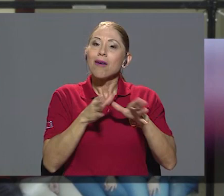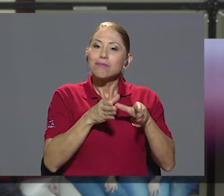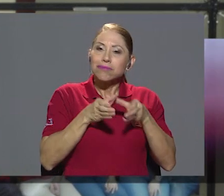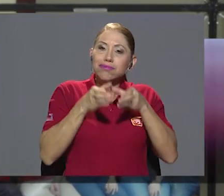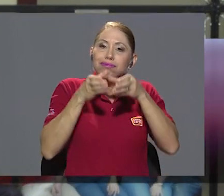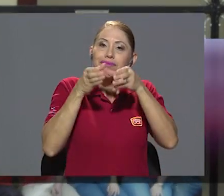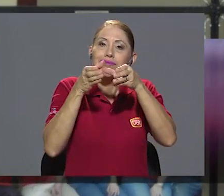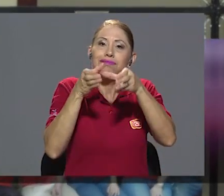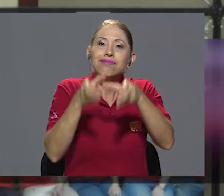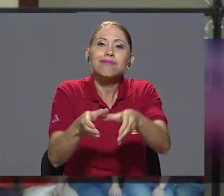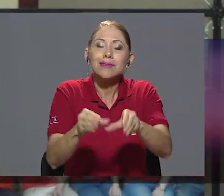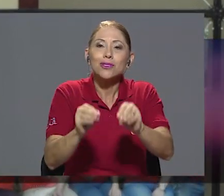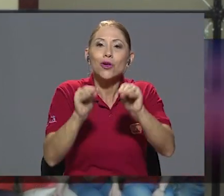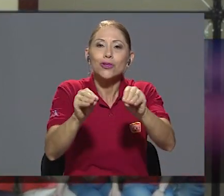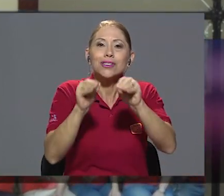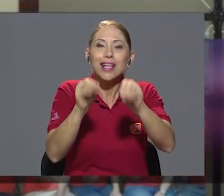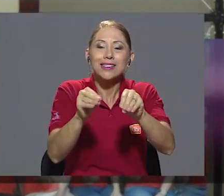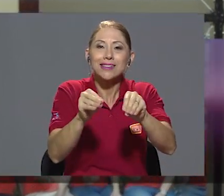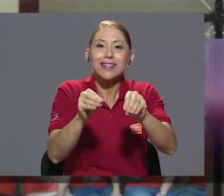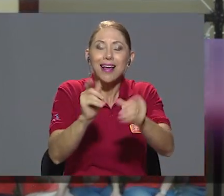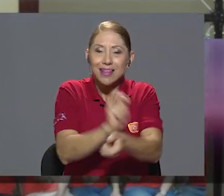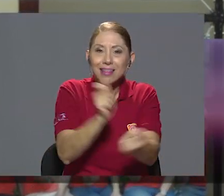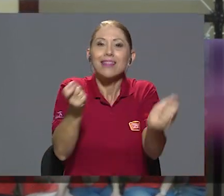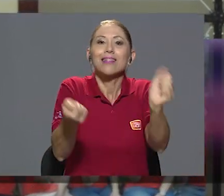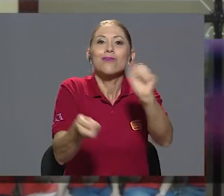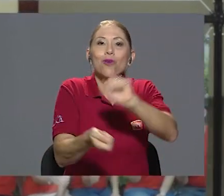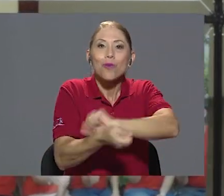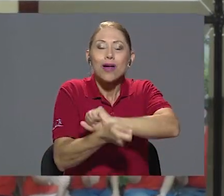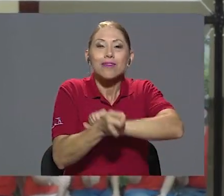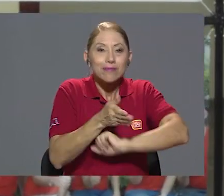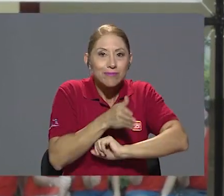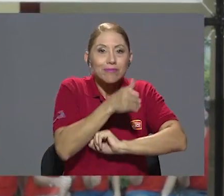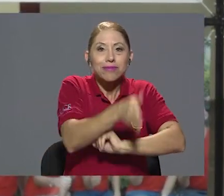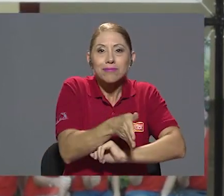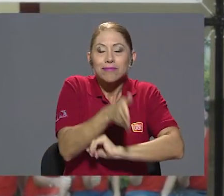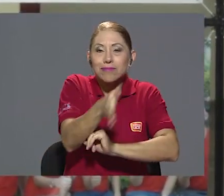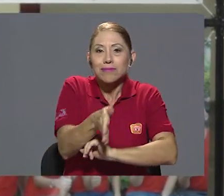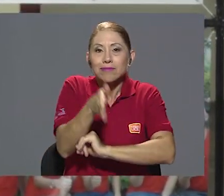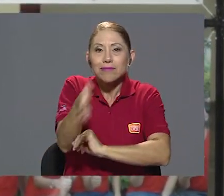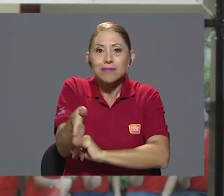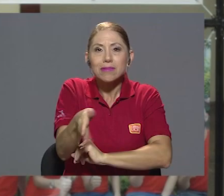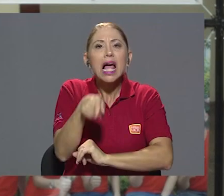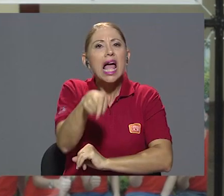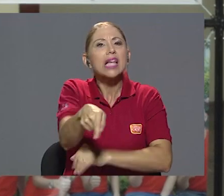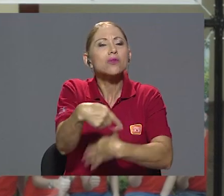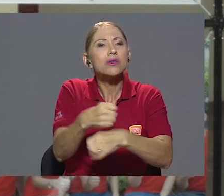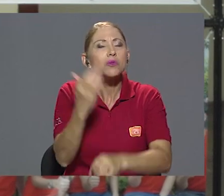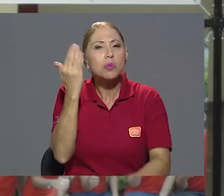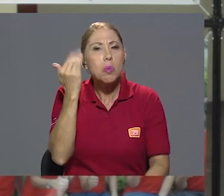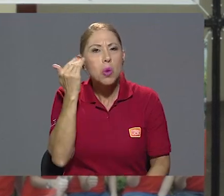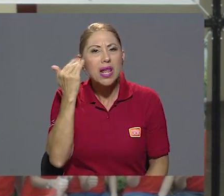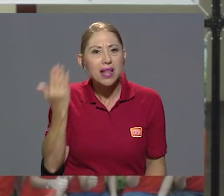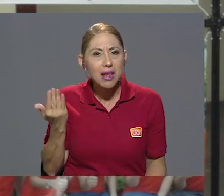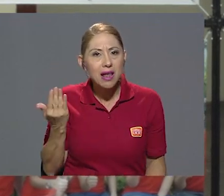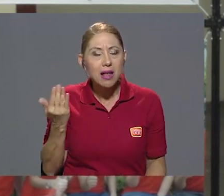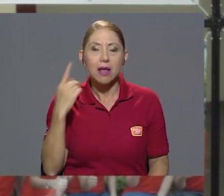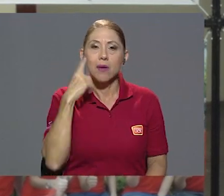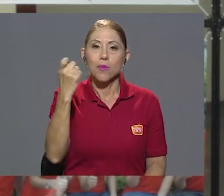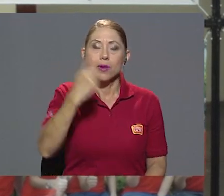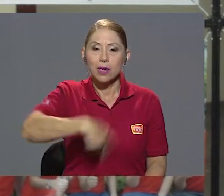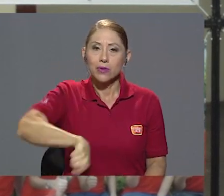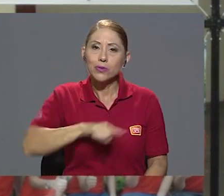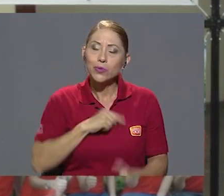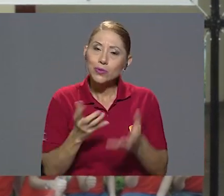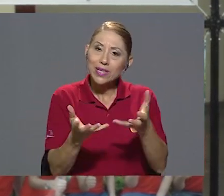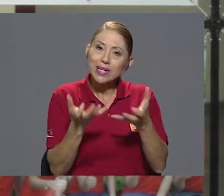docencia, se la lleva a los diferentes puntos del territorio nacional. ¿Y por qué hacemos esto? Sobre todo